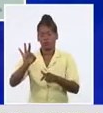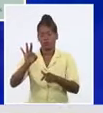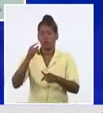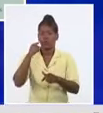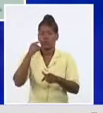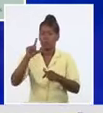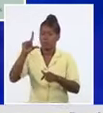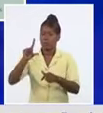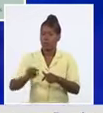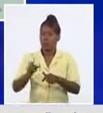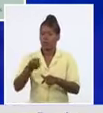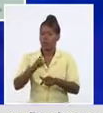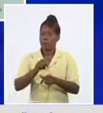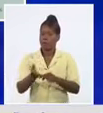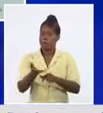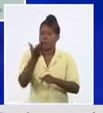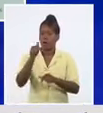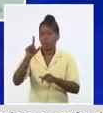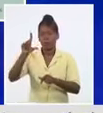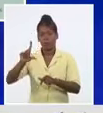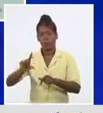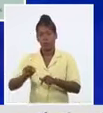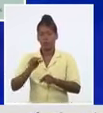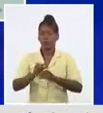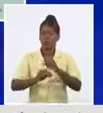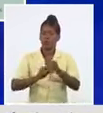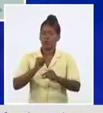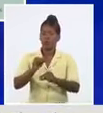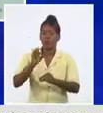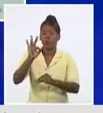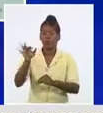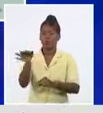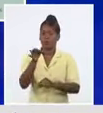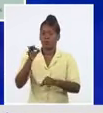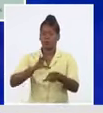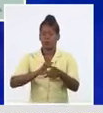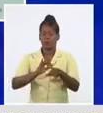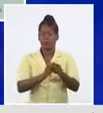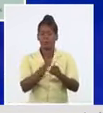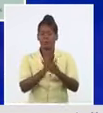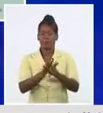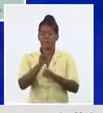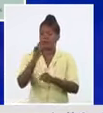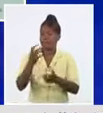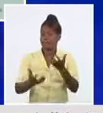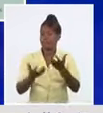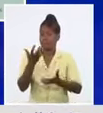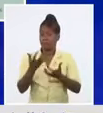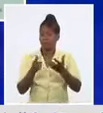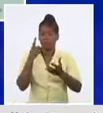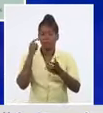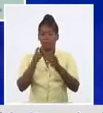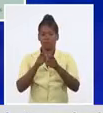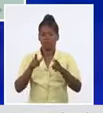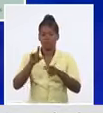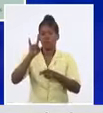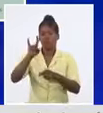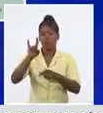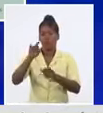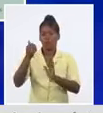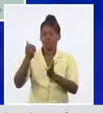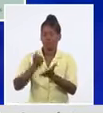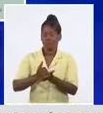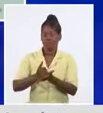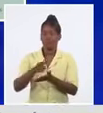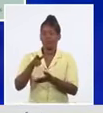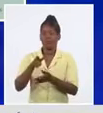relación con la jornada anterior y con una transmisión en sus 8 municipios. Cienfuegos hoy reporta 9 casos positivos,